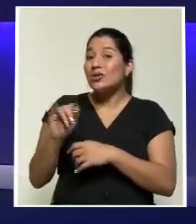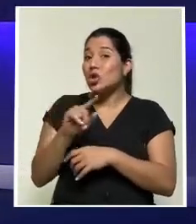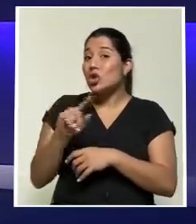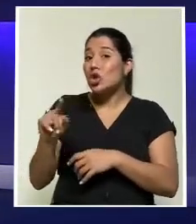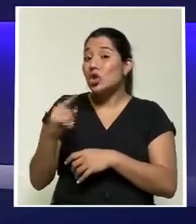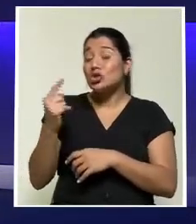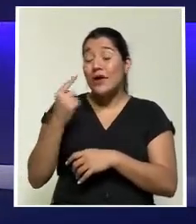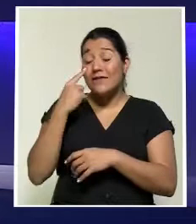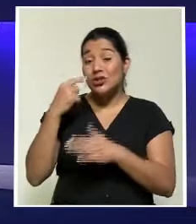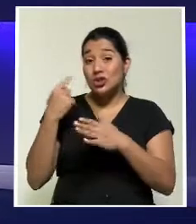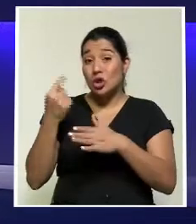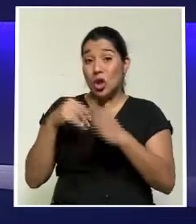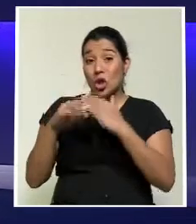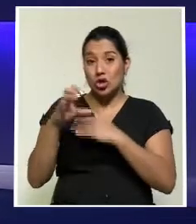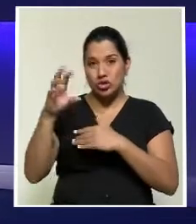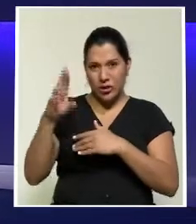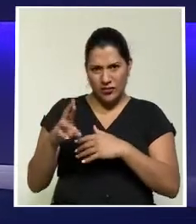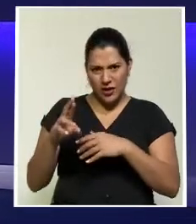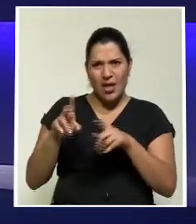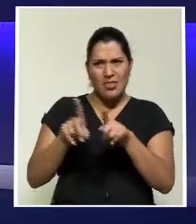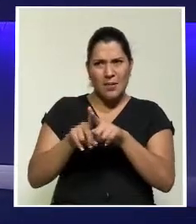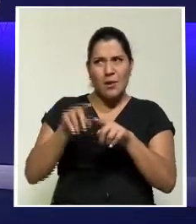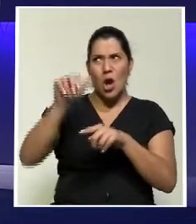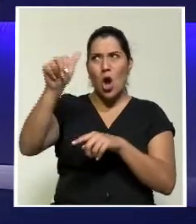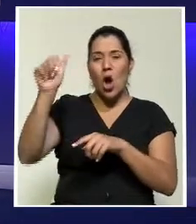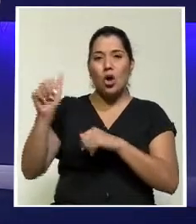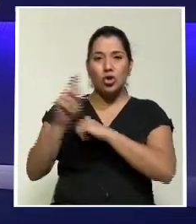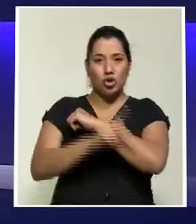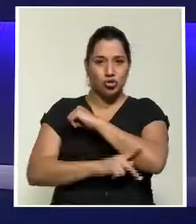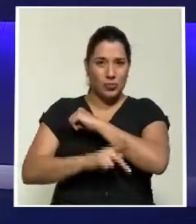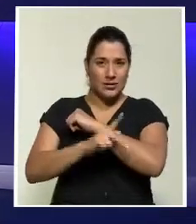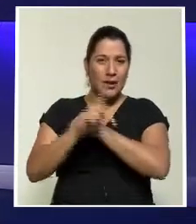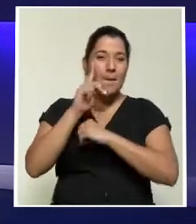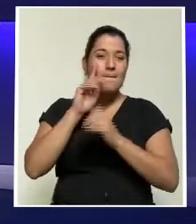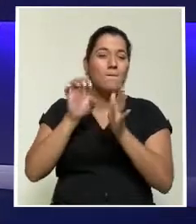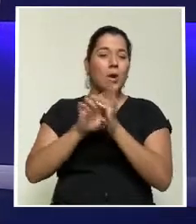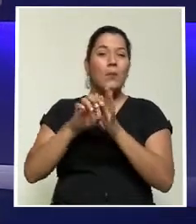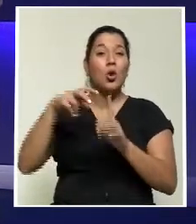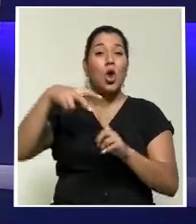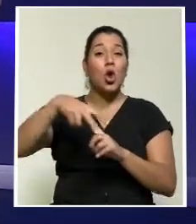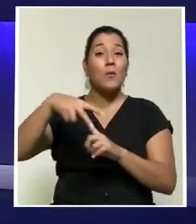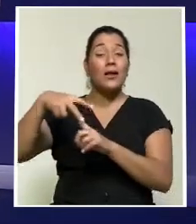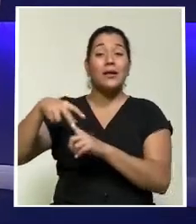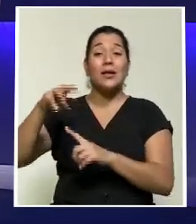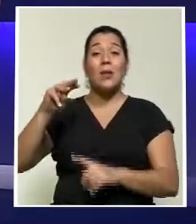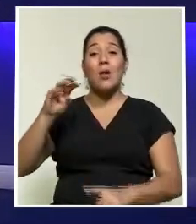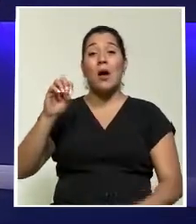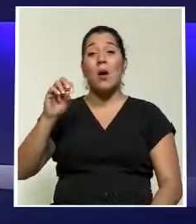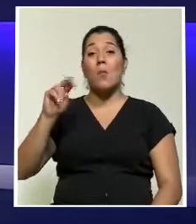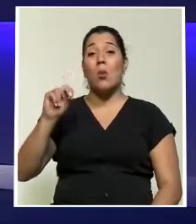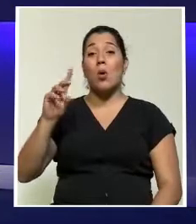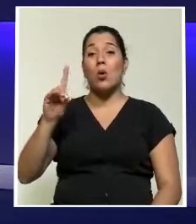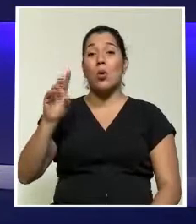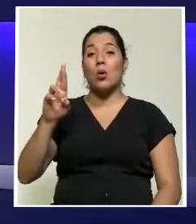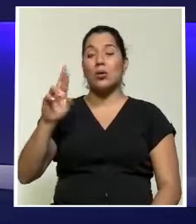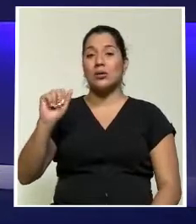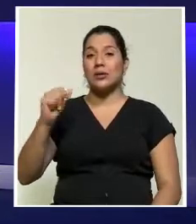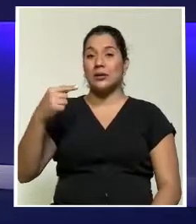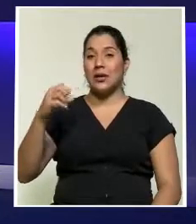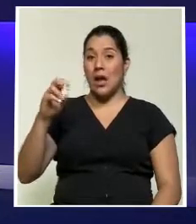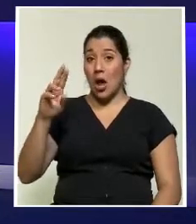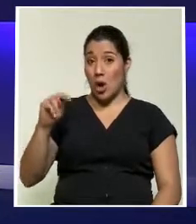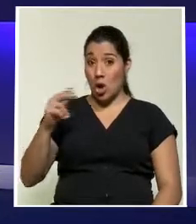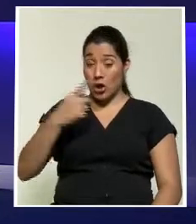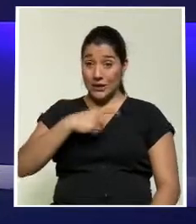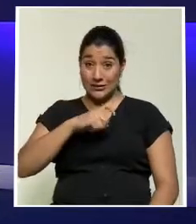Costa Rica, se ve en otros países, ¿verdad? Tenemos el caso de una cooperativa Mondragón también que tiene, Mondragón de